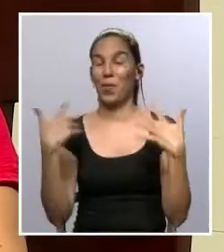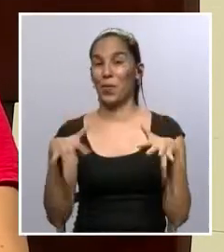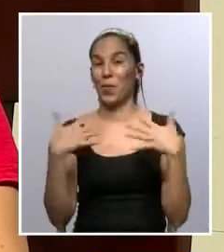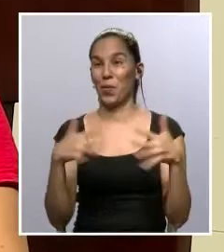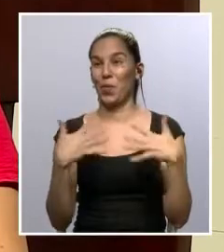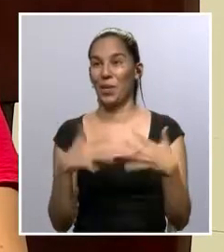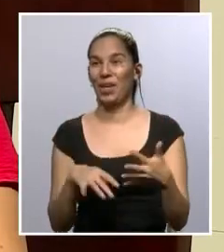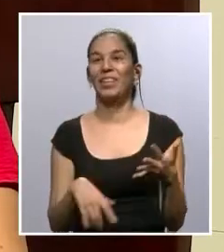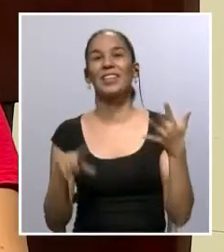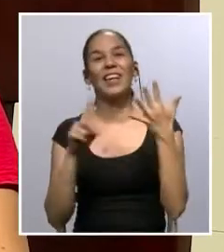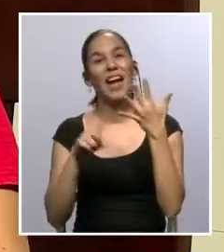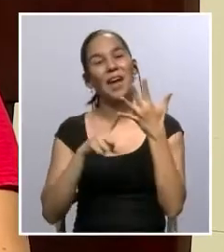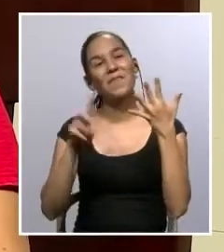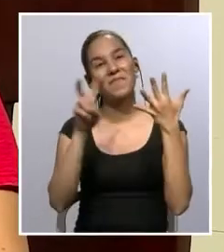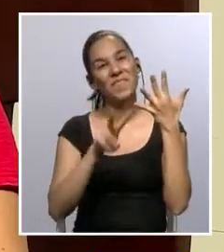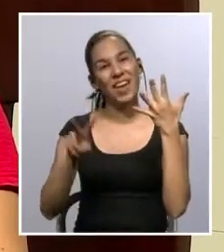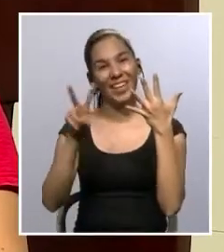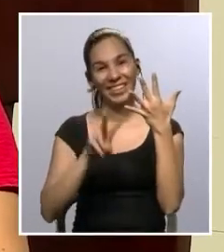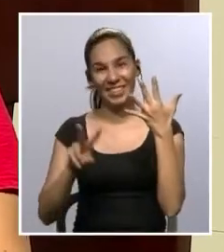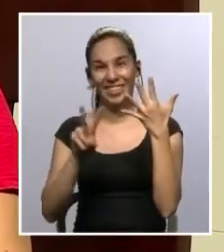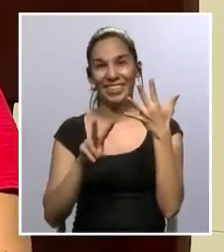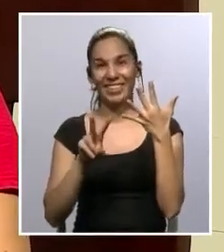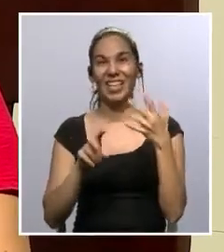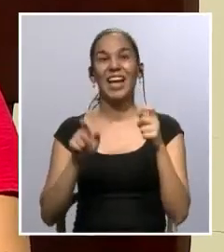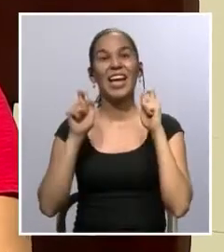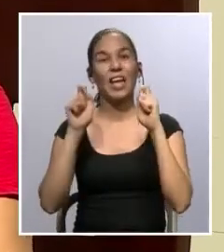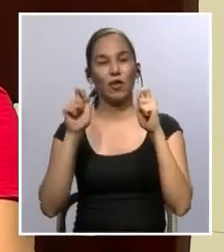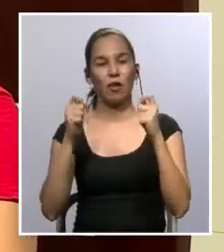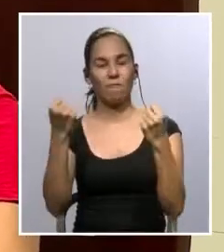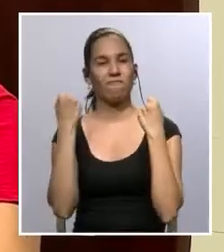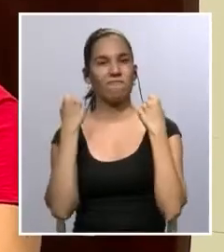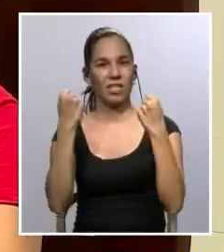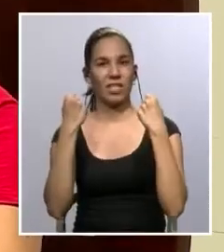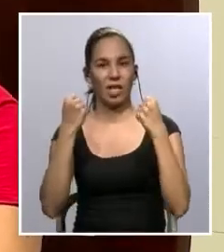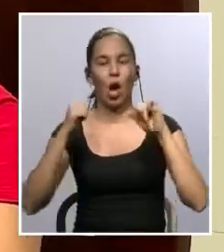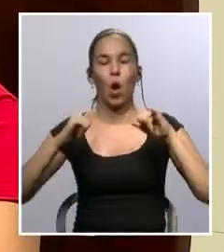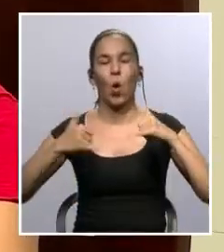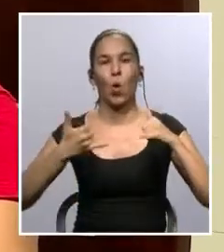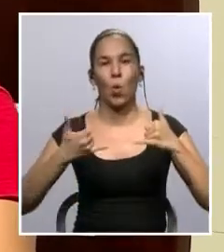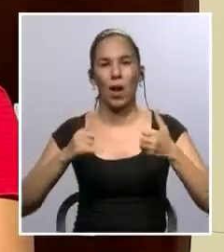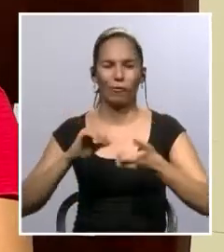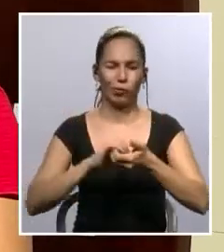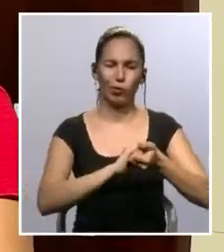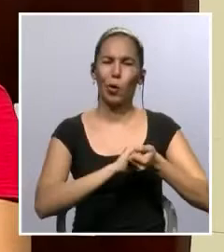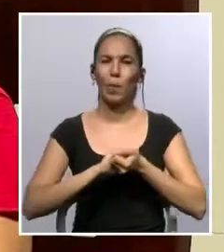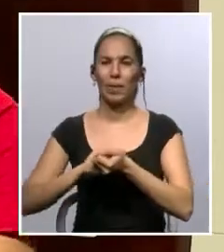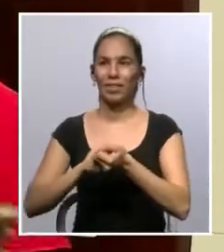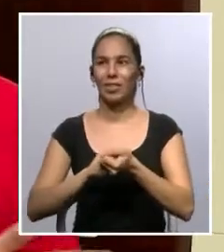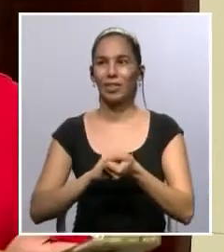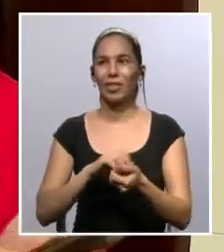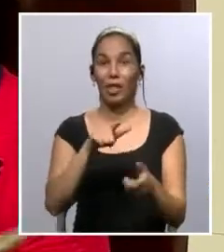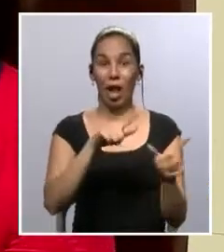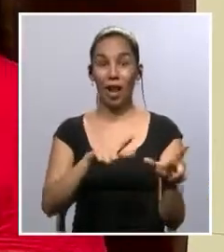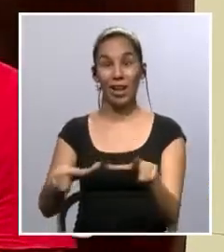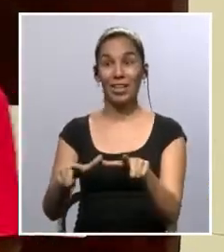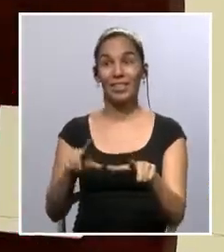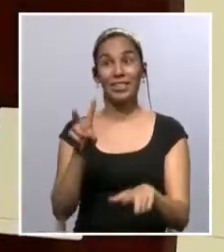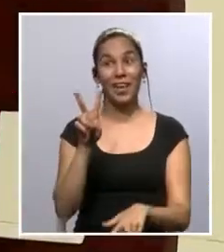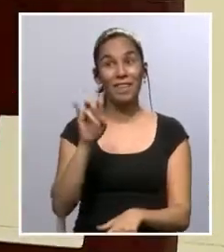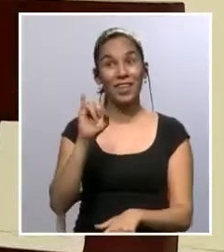temas. Sí, y el viernes, claro. Y el viernes, educación física y juegos cooperativos. Alístese, Víctor.